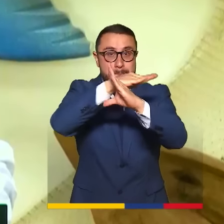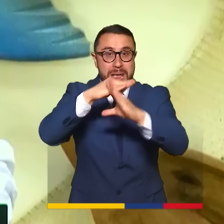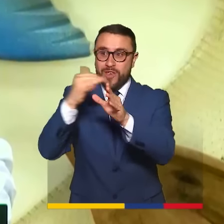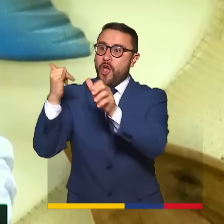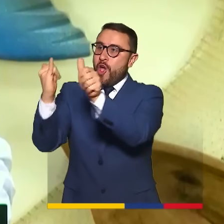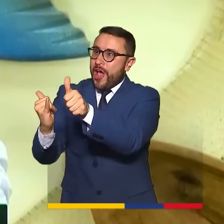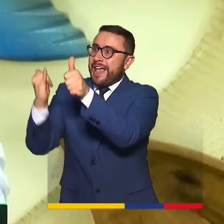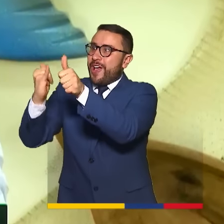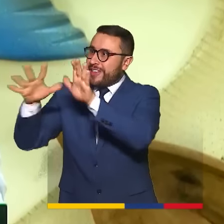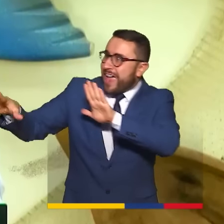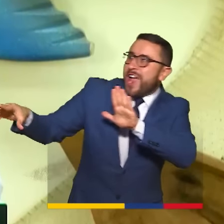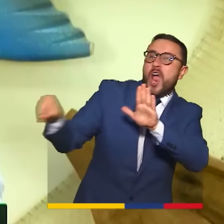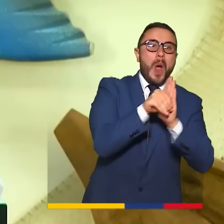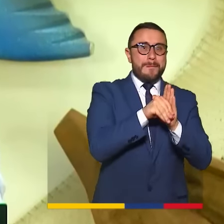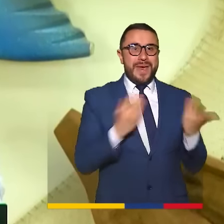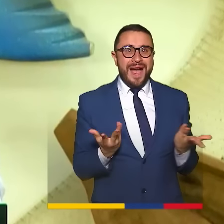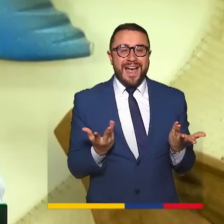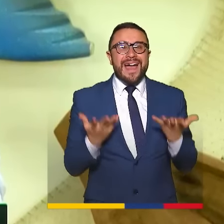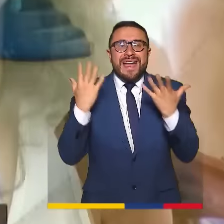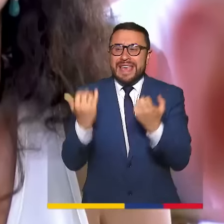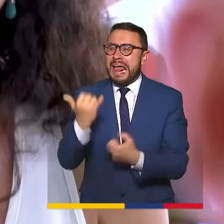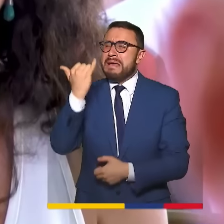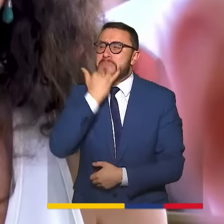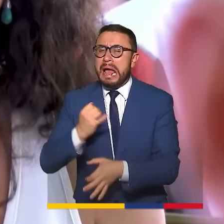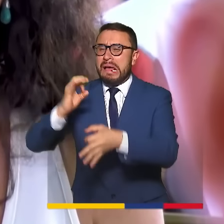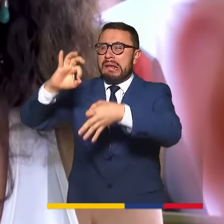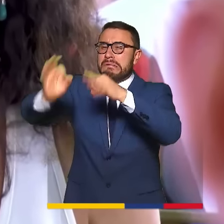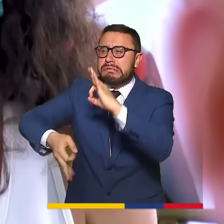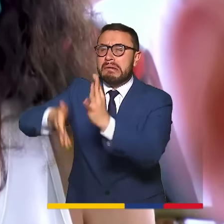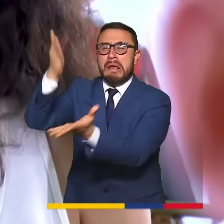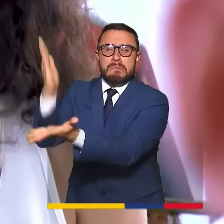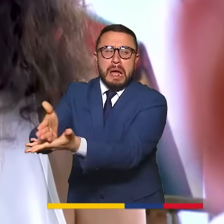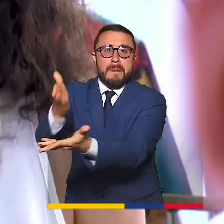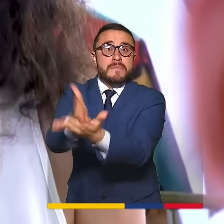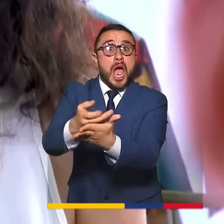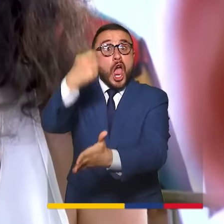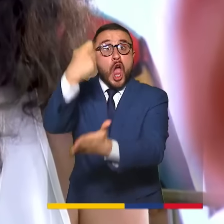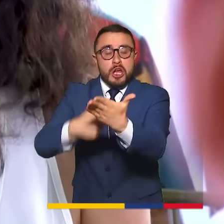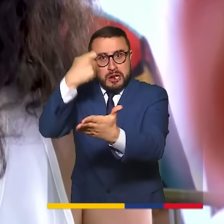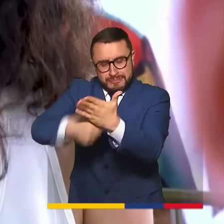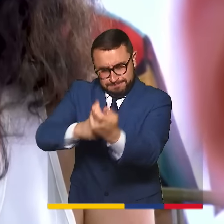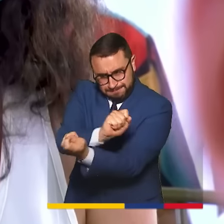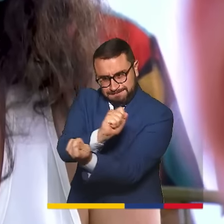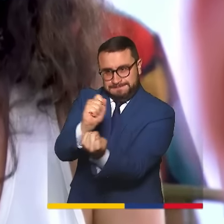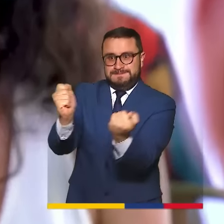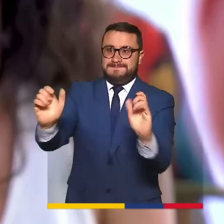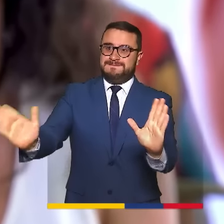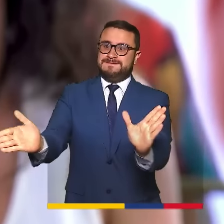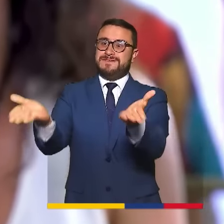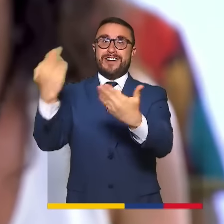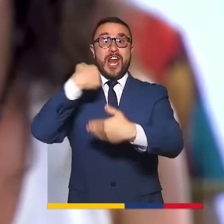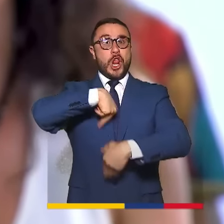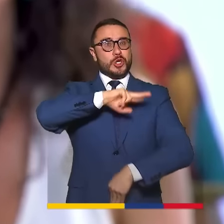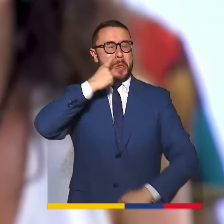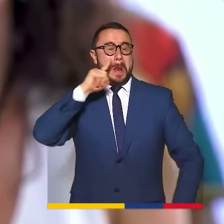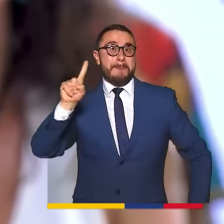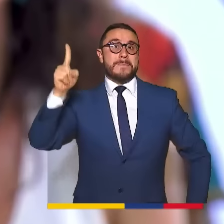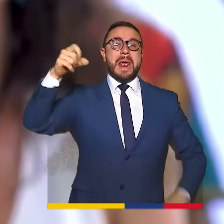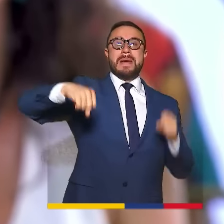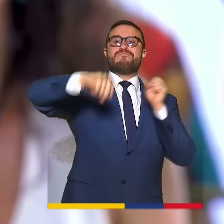buscando deshacer los entuertos que ha sido la historia de Colombia. Ganamos los Quijotes por primera vez.